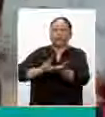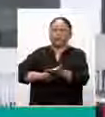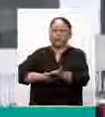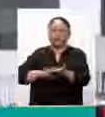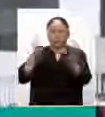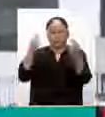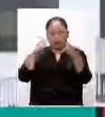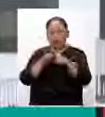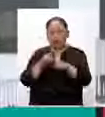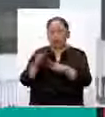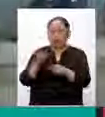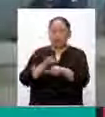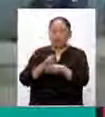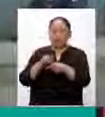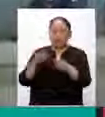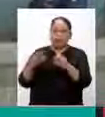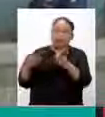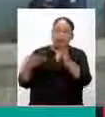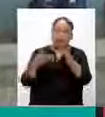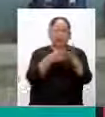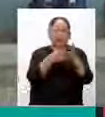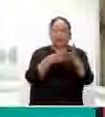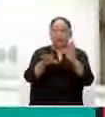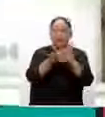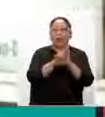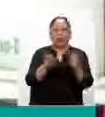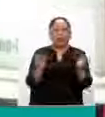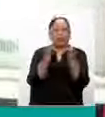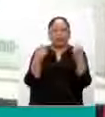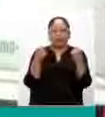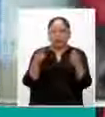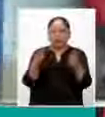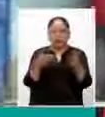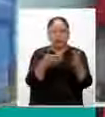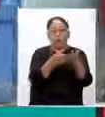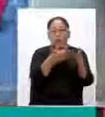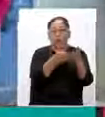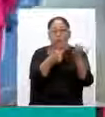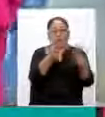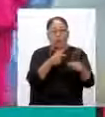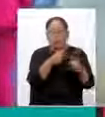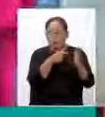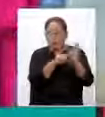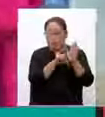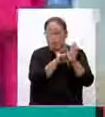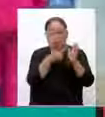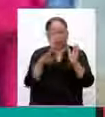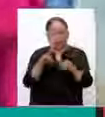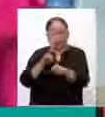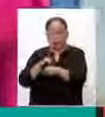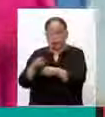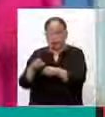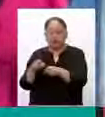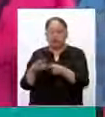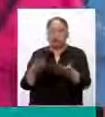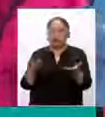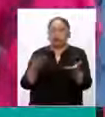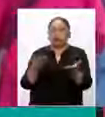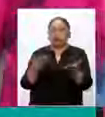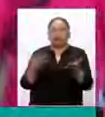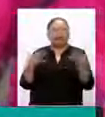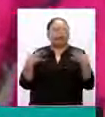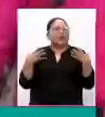constitucional, como han señalado el día de ayer, sí consideramos y saludamos que el sector salud y el Estado